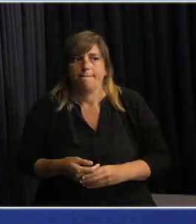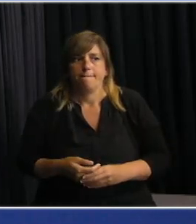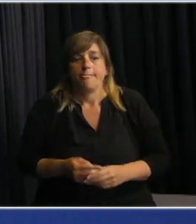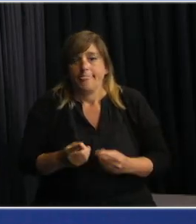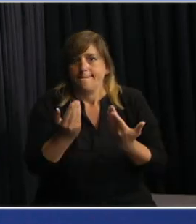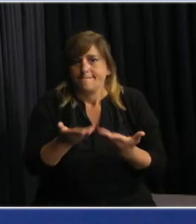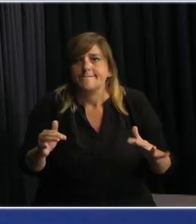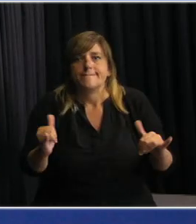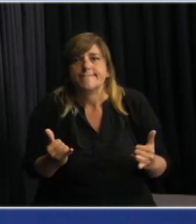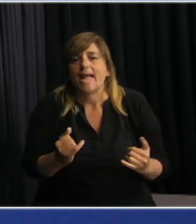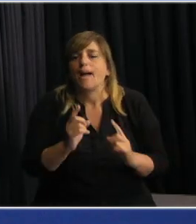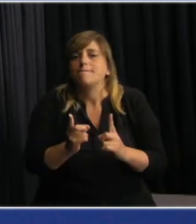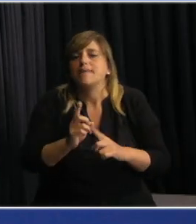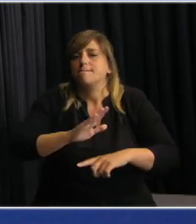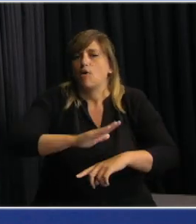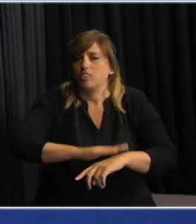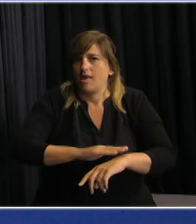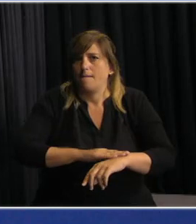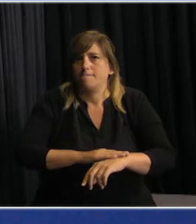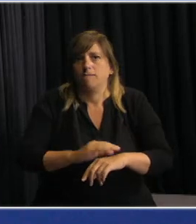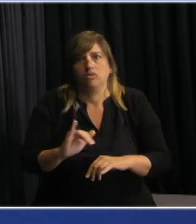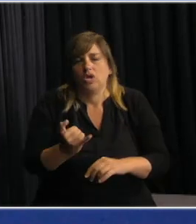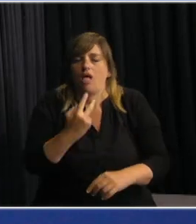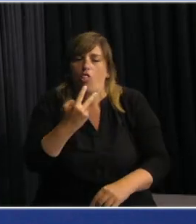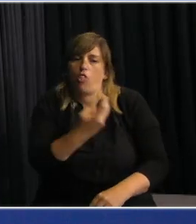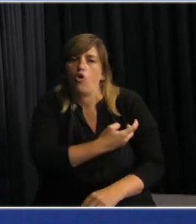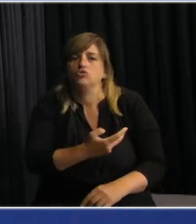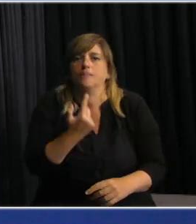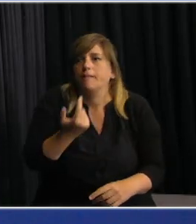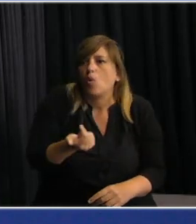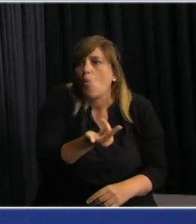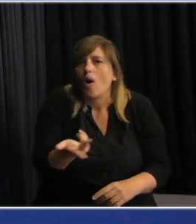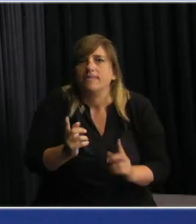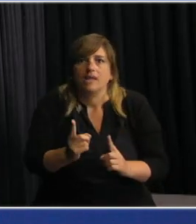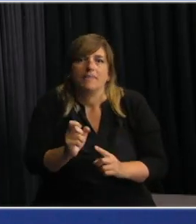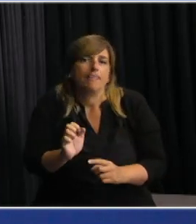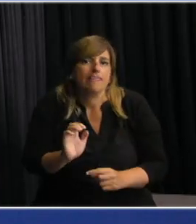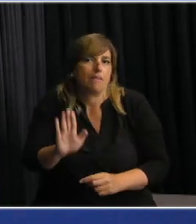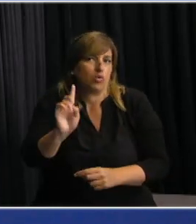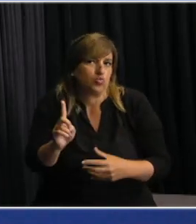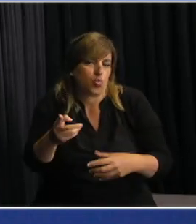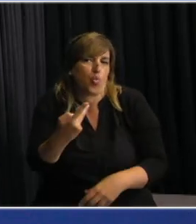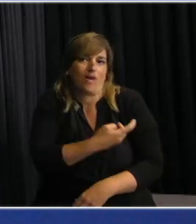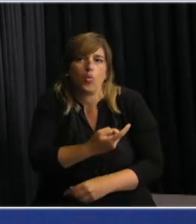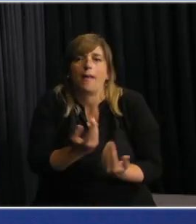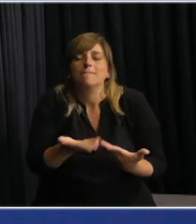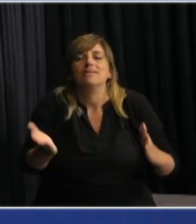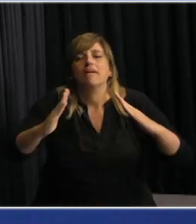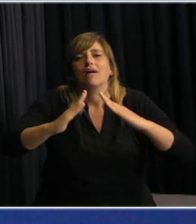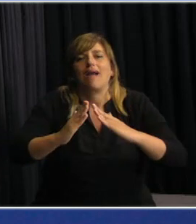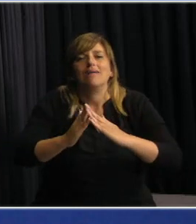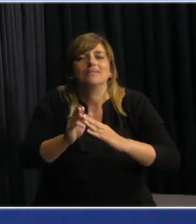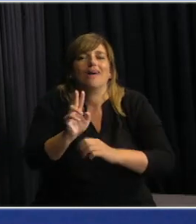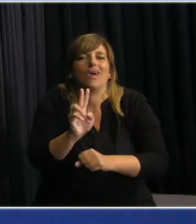va a ser al mismo tiempo, de acuerdo a las dosis y a la vacuna, los residenciales, los